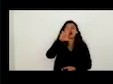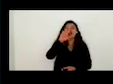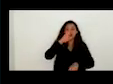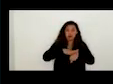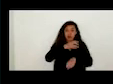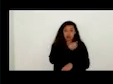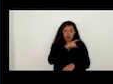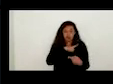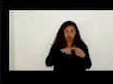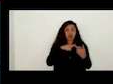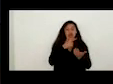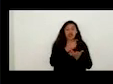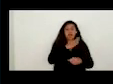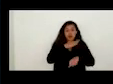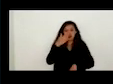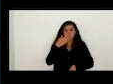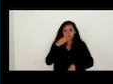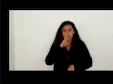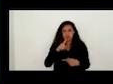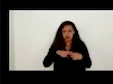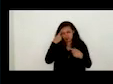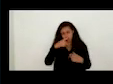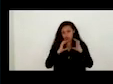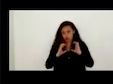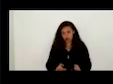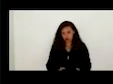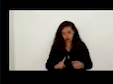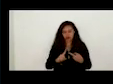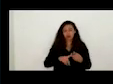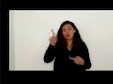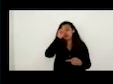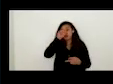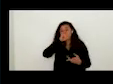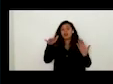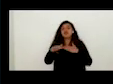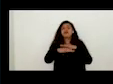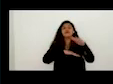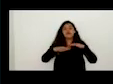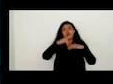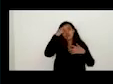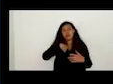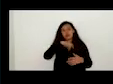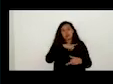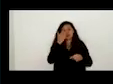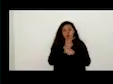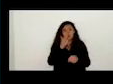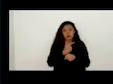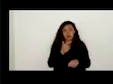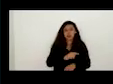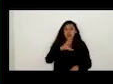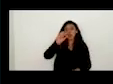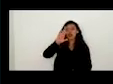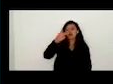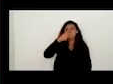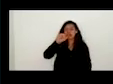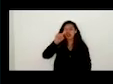cuáles son las grasas más saludables para el organismo. Y una recomendación básica es identificar los carbohidratos. De esta